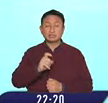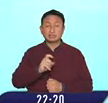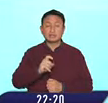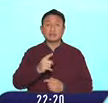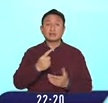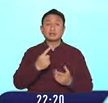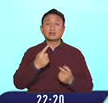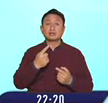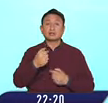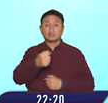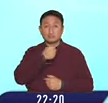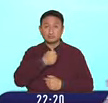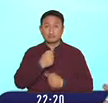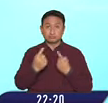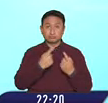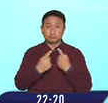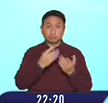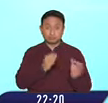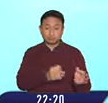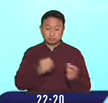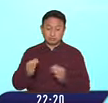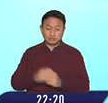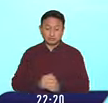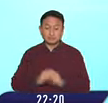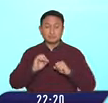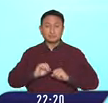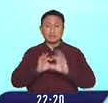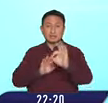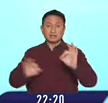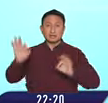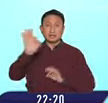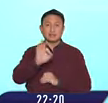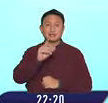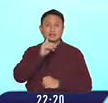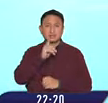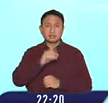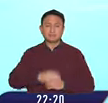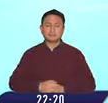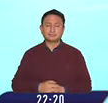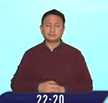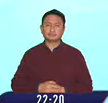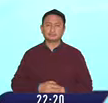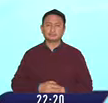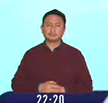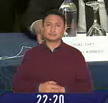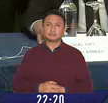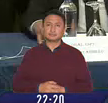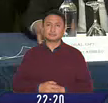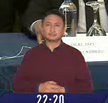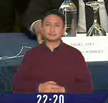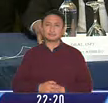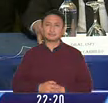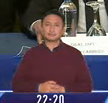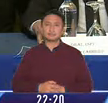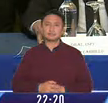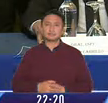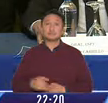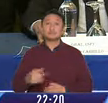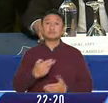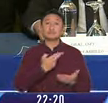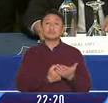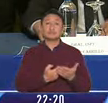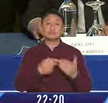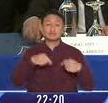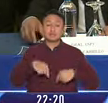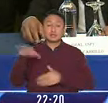debate presidencial mientras se selecciona quién reemplazará a su presidenciable. En la mesa estuvieron presentes